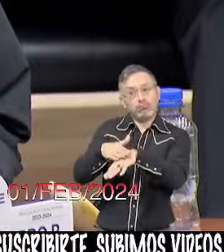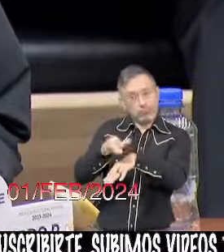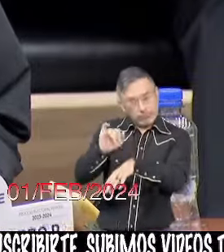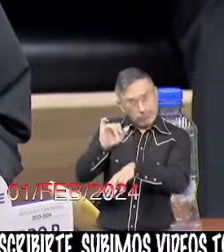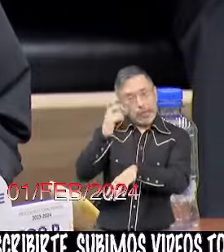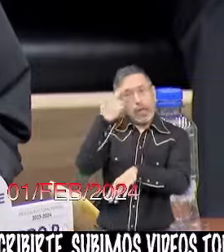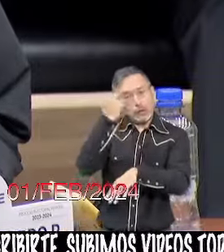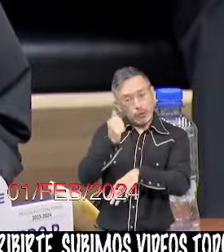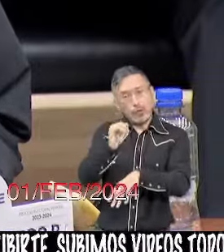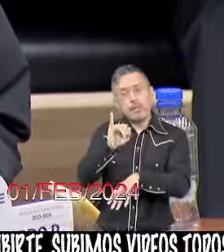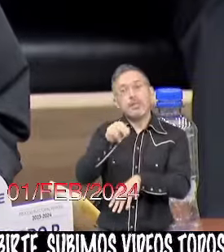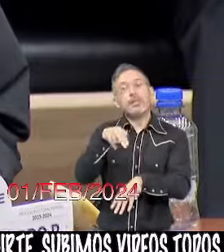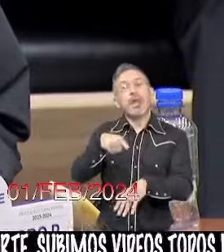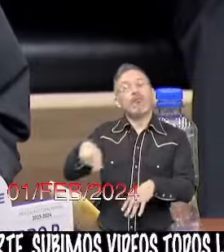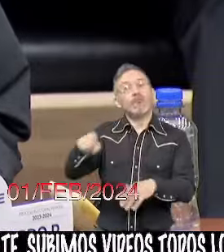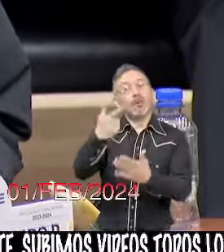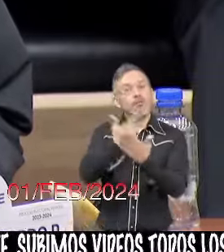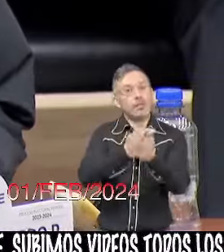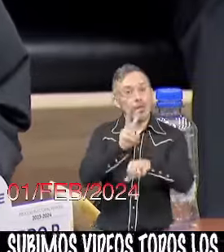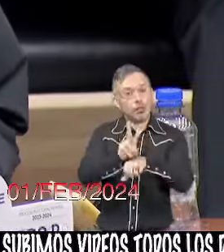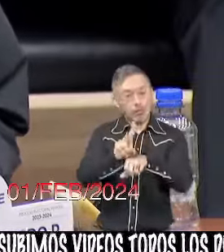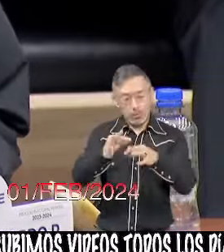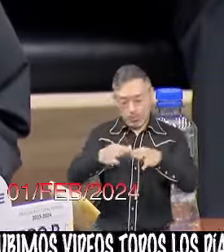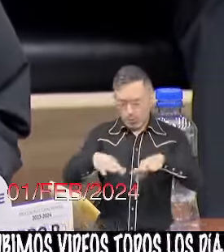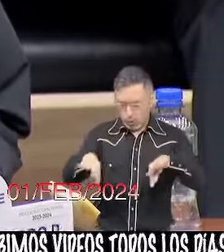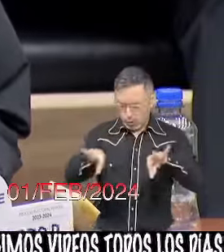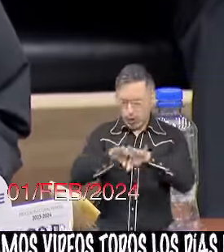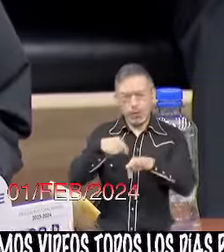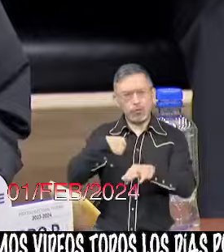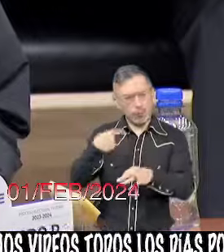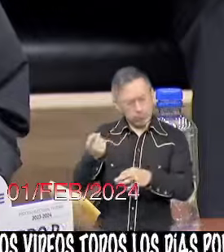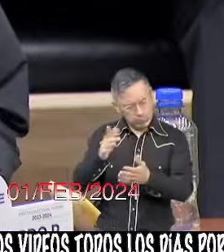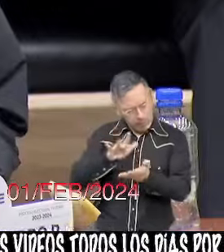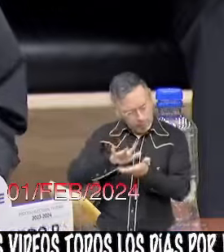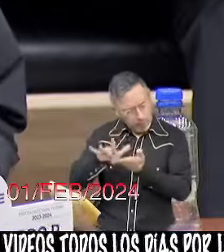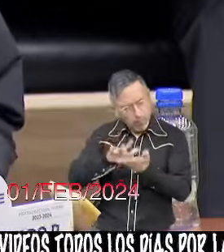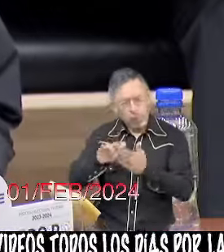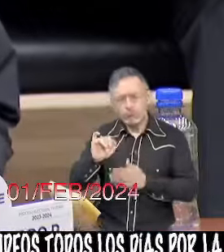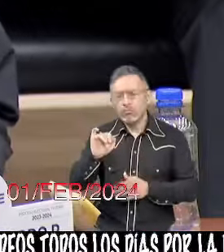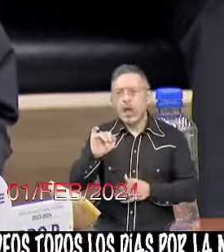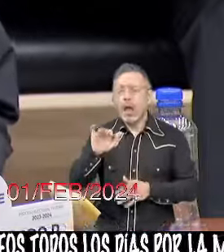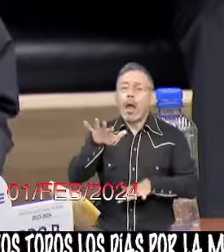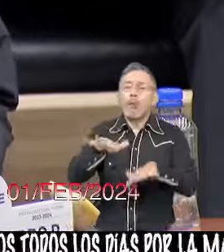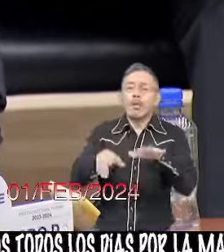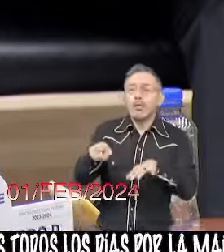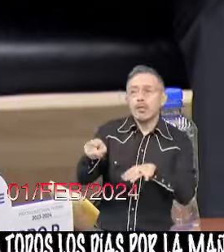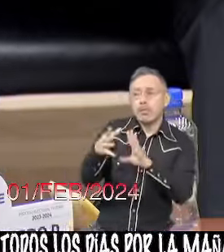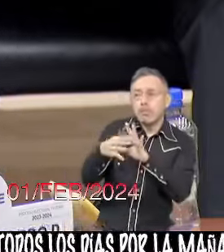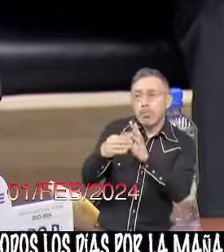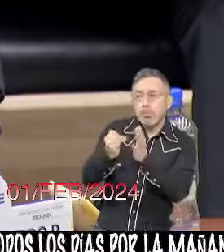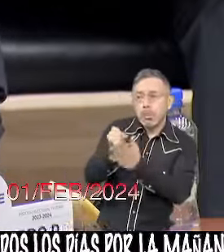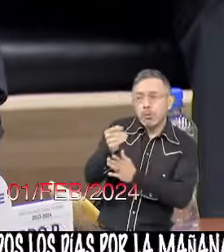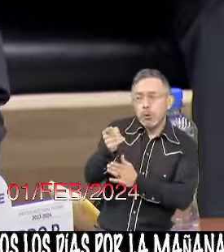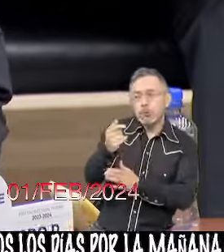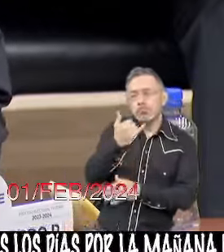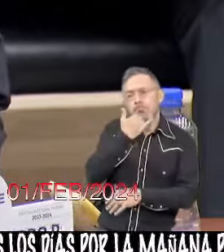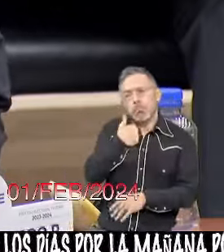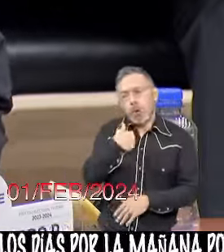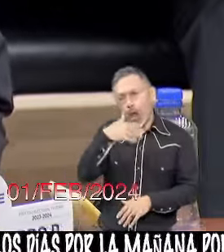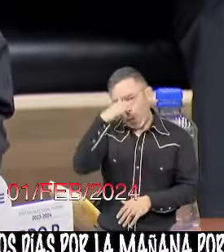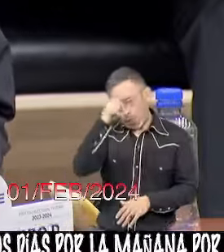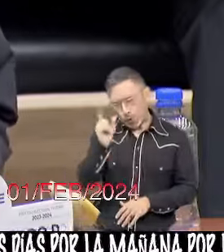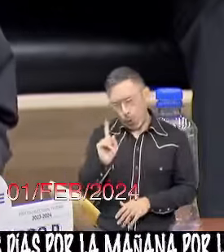importante de este órgano electoral y la apoyaremos, aunque a veces las decisiones no las compartamos, porque es parte